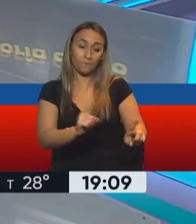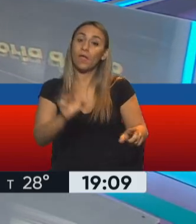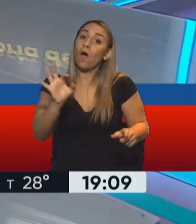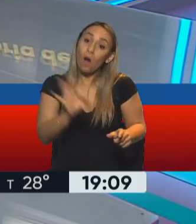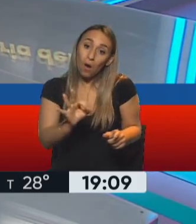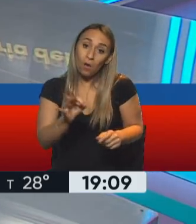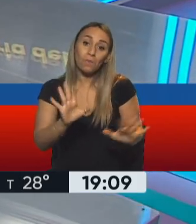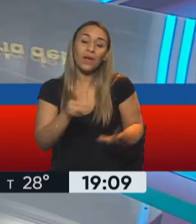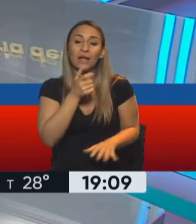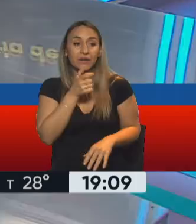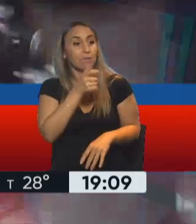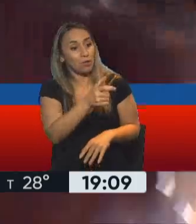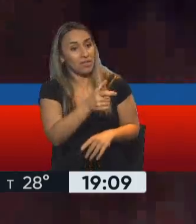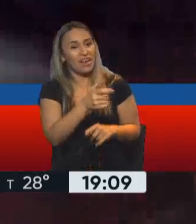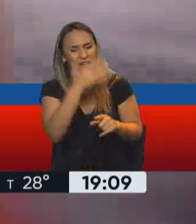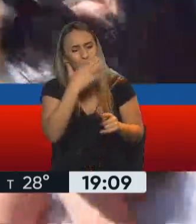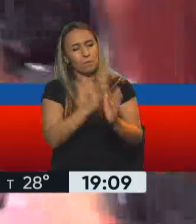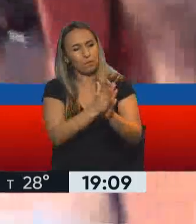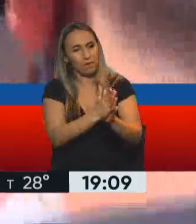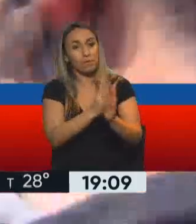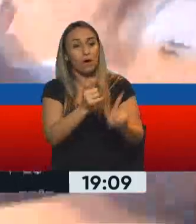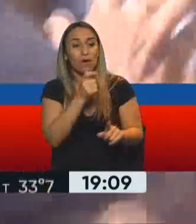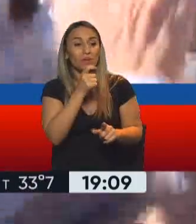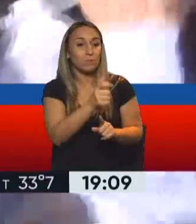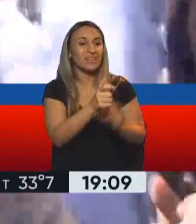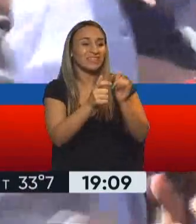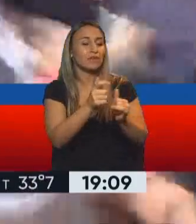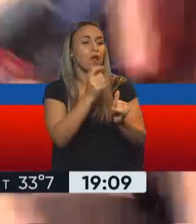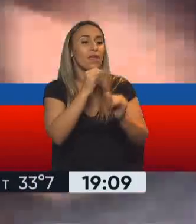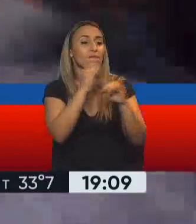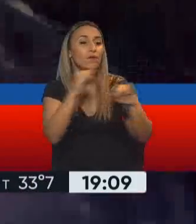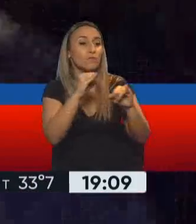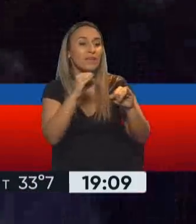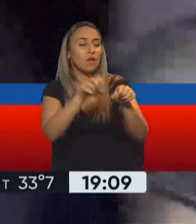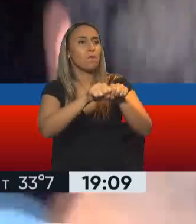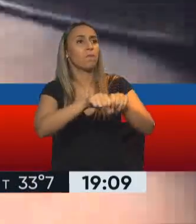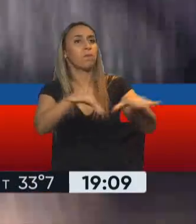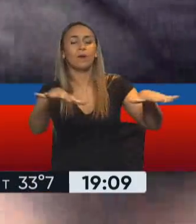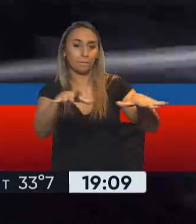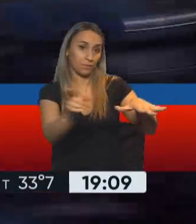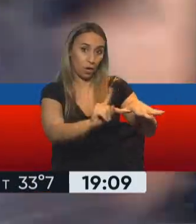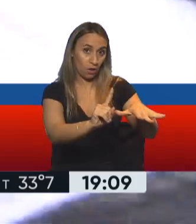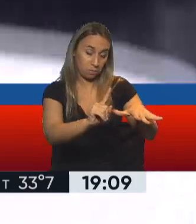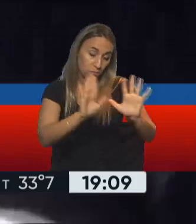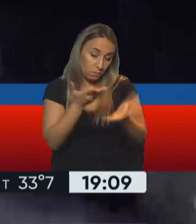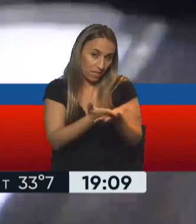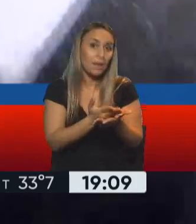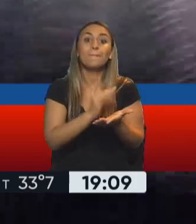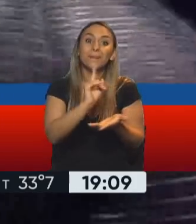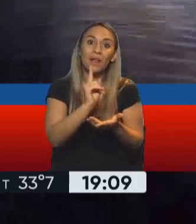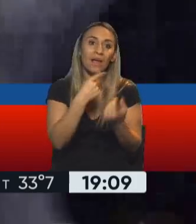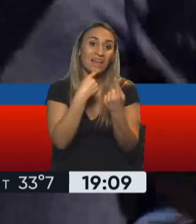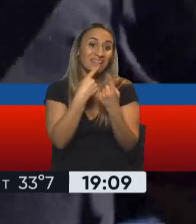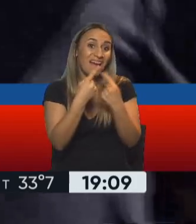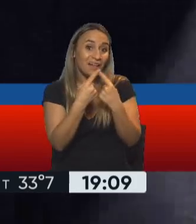lo respondiera y pidiera que se preservara esa información, es decir, que no se conociera para el resto de las partes. Pero eso significaba que la indagatoria se